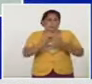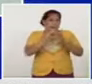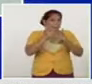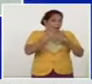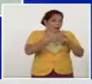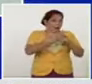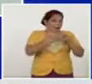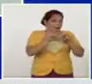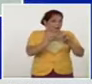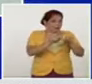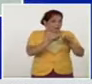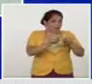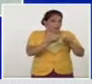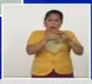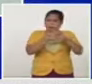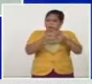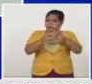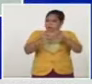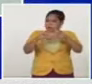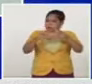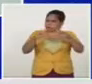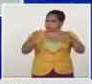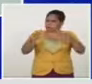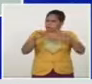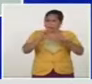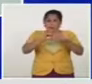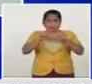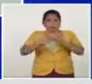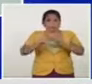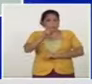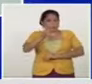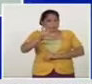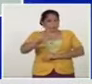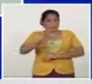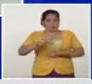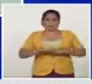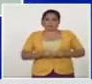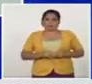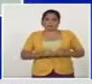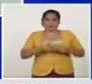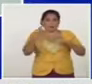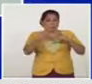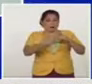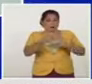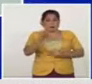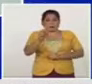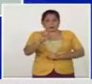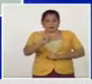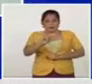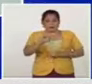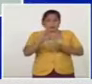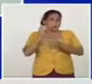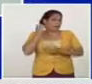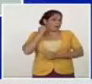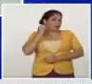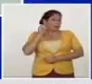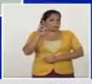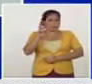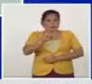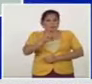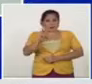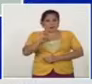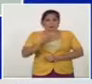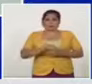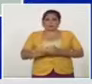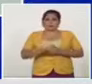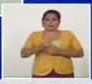tenido también la principal transmisión con 25, Yara 6, Manzanillo 3, Iguaní